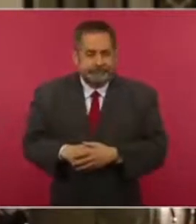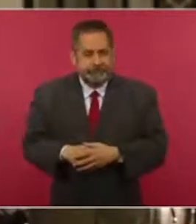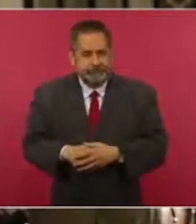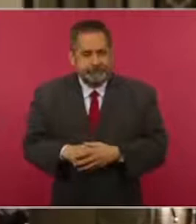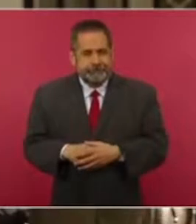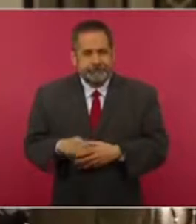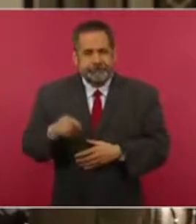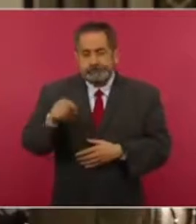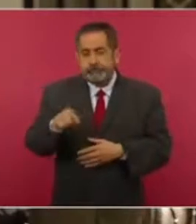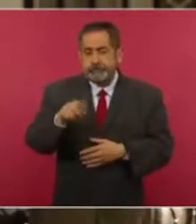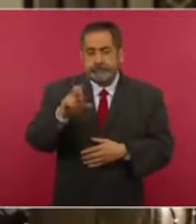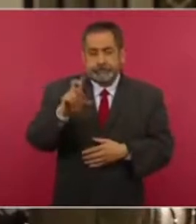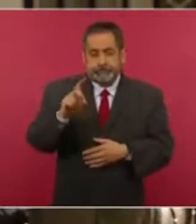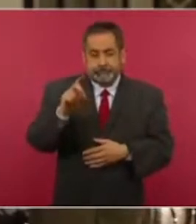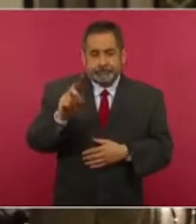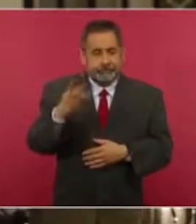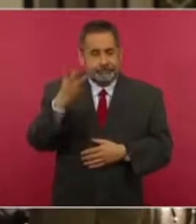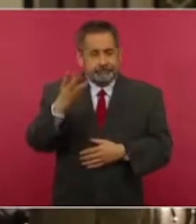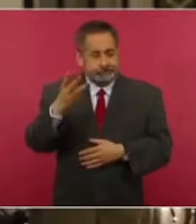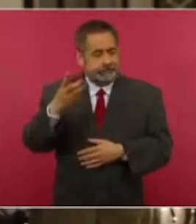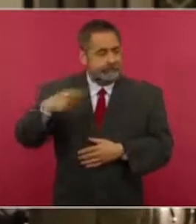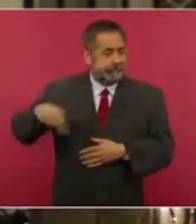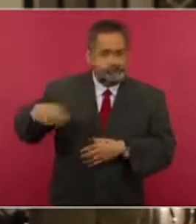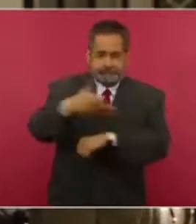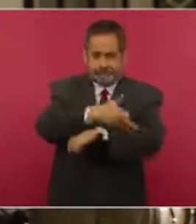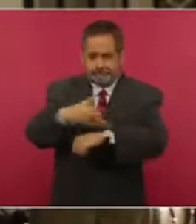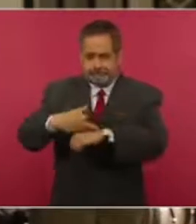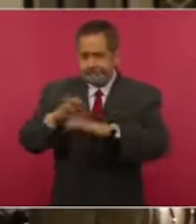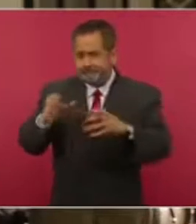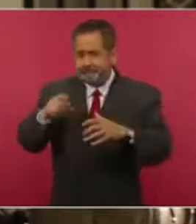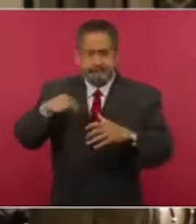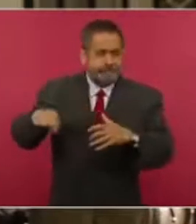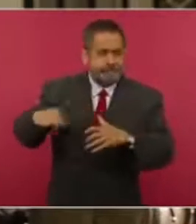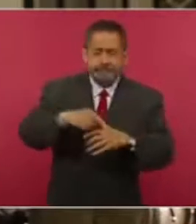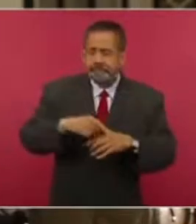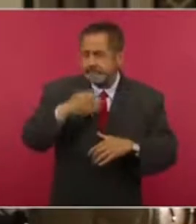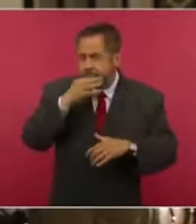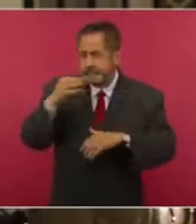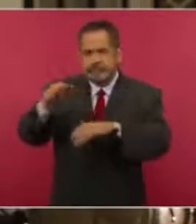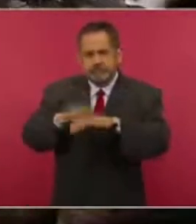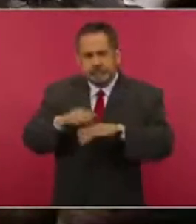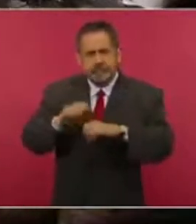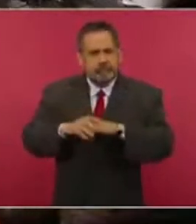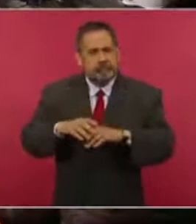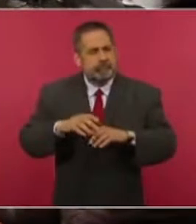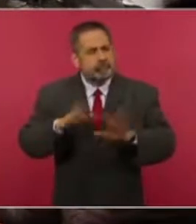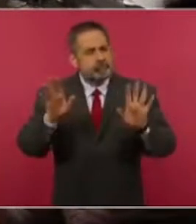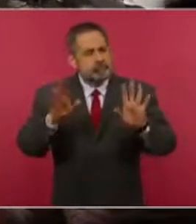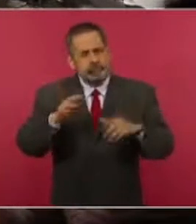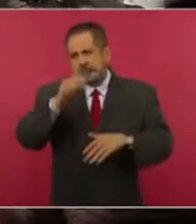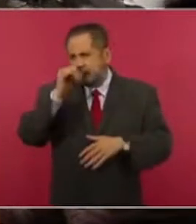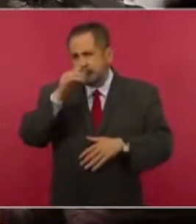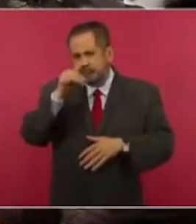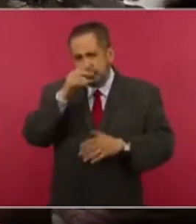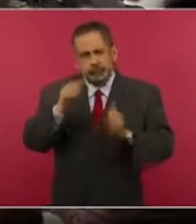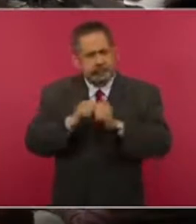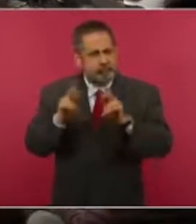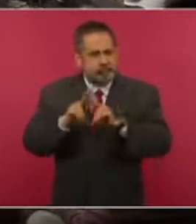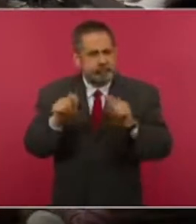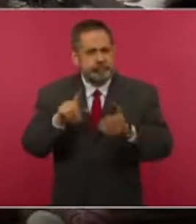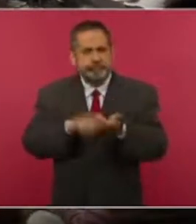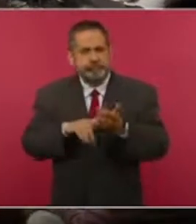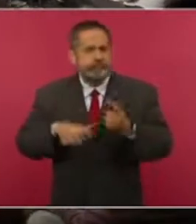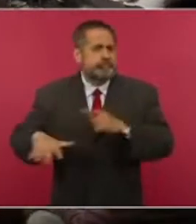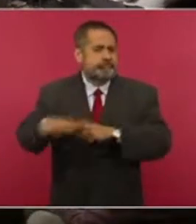familia, 33 jefes de familia, que en este momento se están manifestando pacíficamente en sus tierras, en el